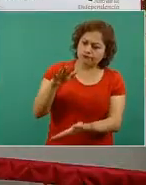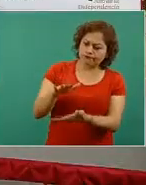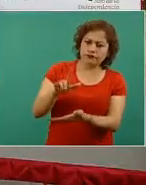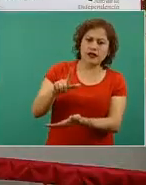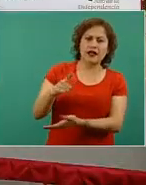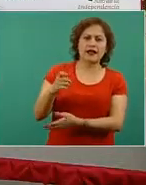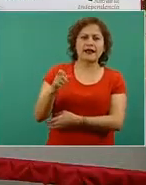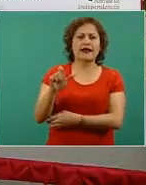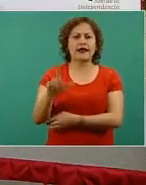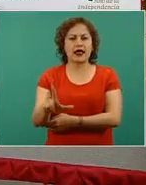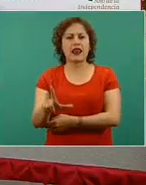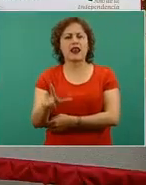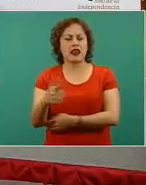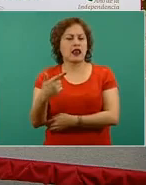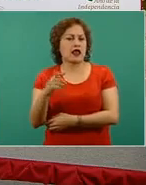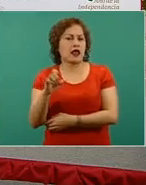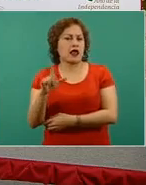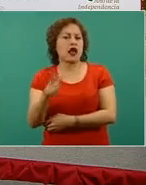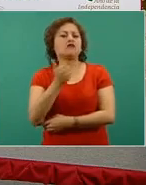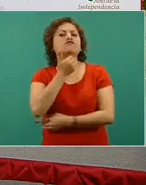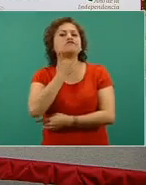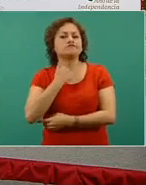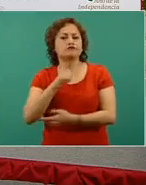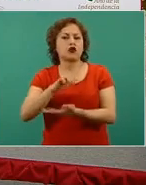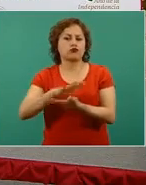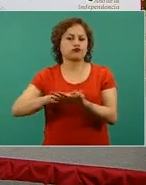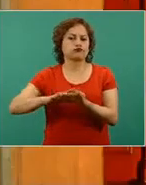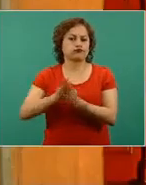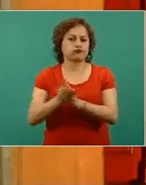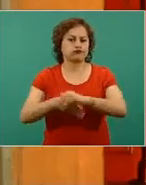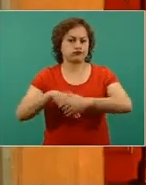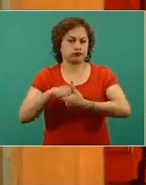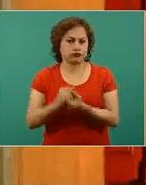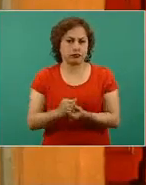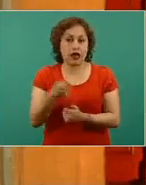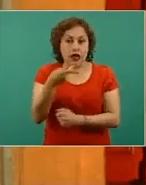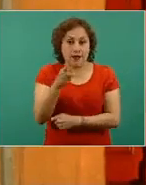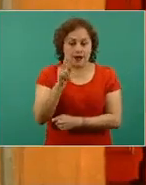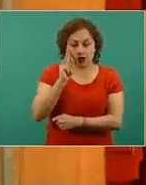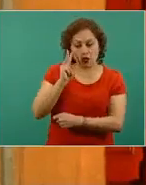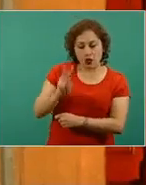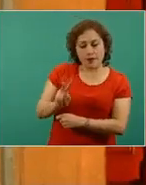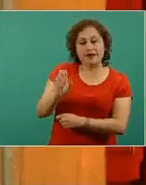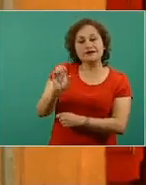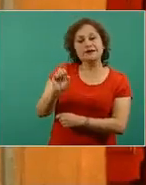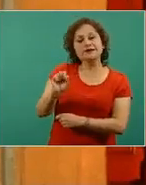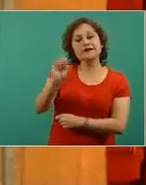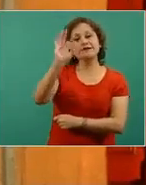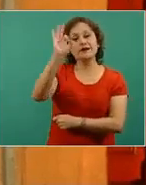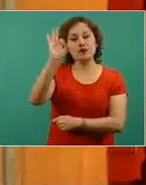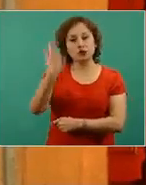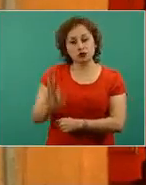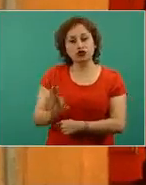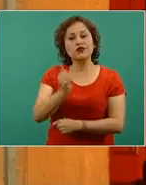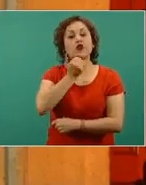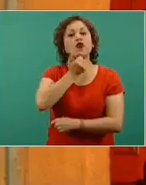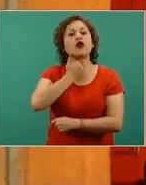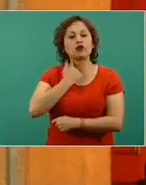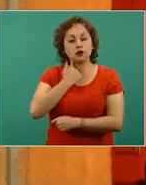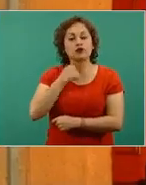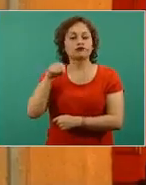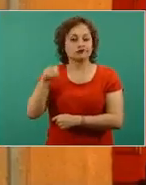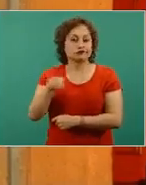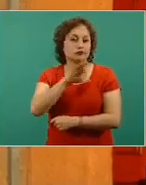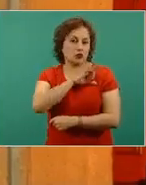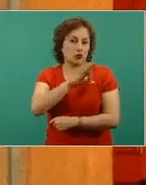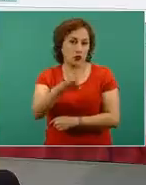gel, sobre todo fijarse muy bien que esté por arriba del 60% para que podamos también utilizarlo en caso caso